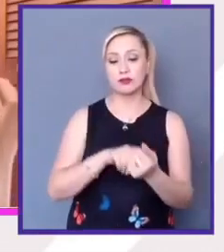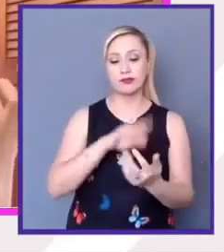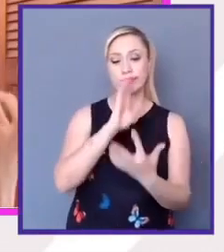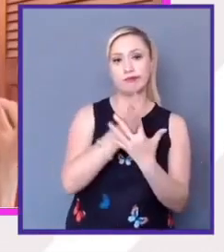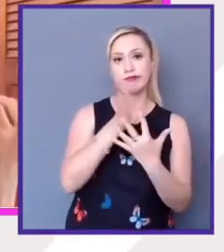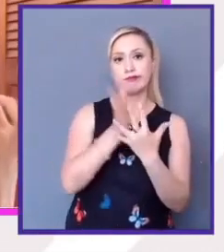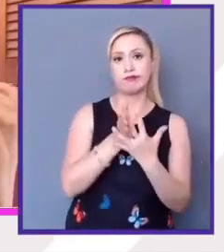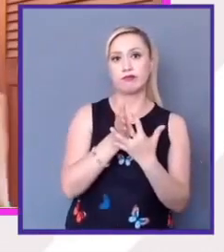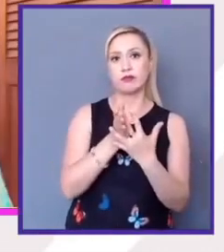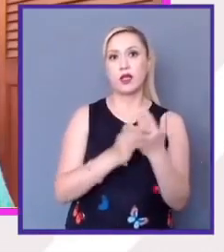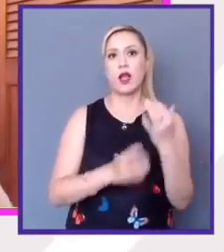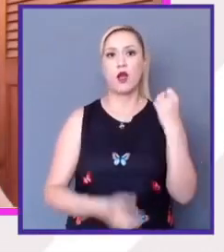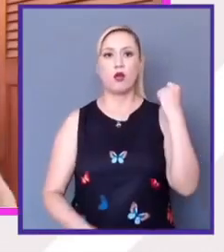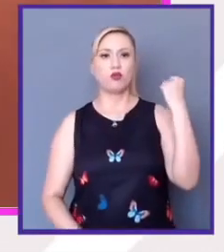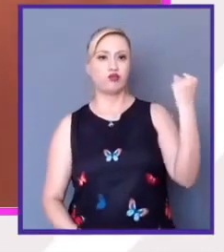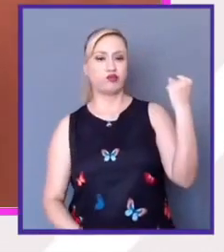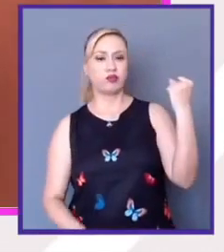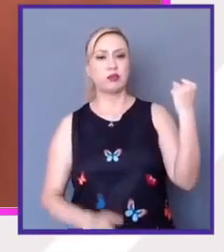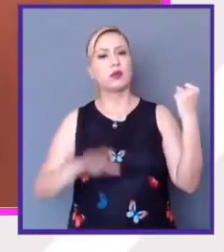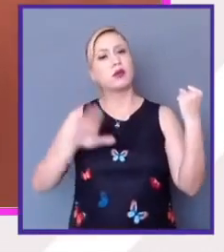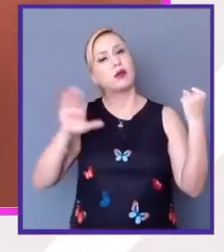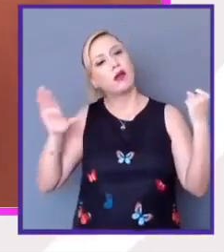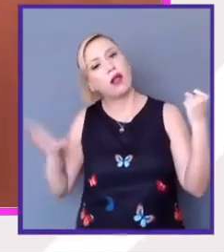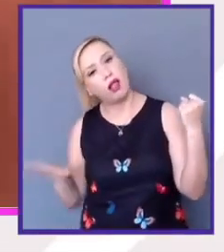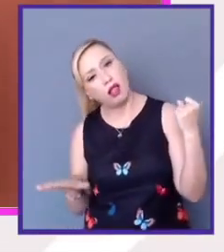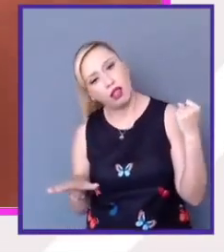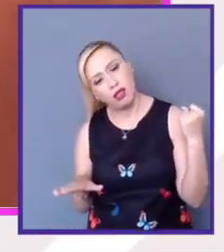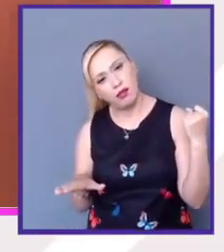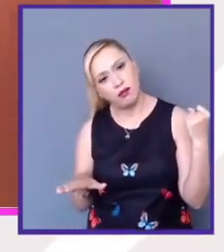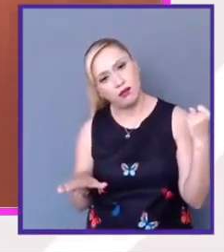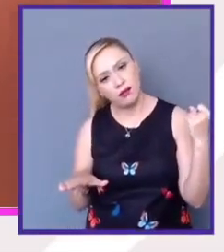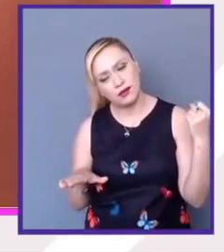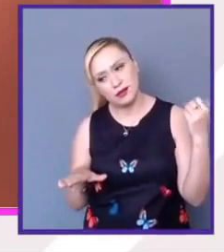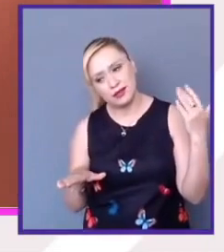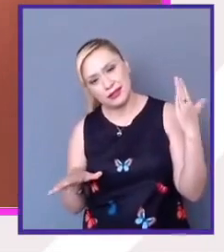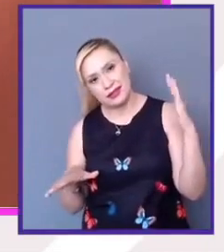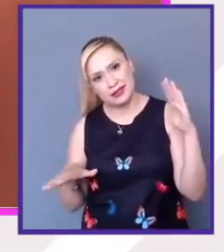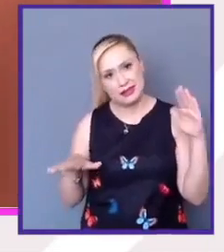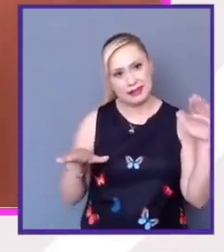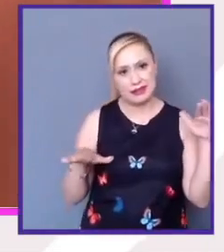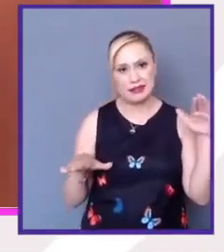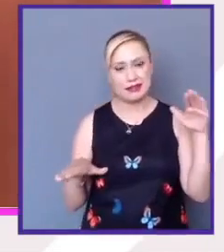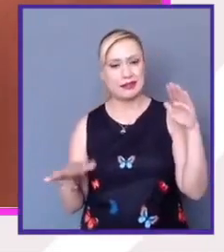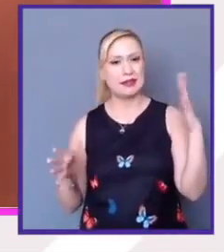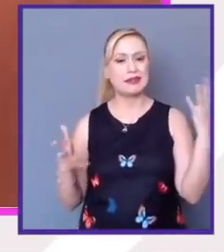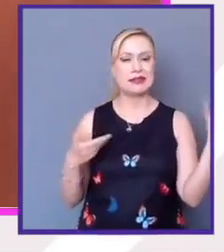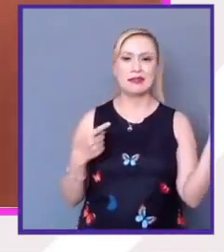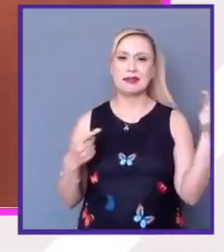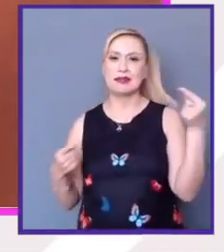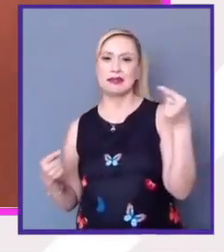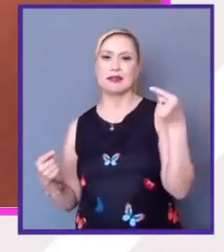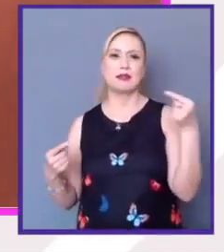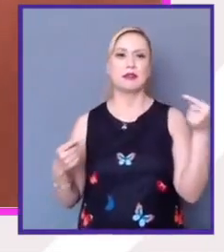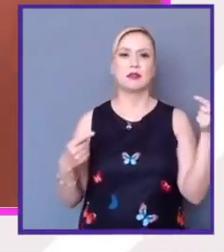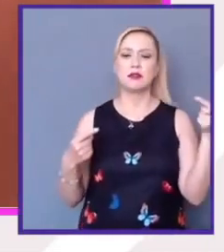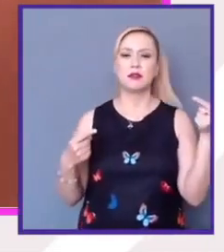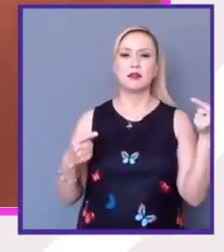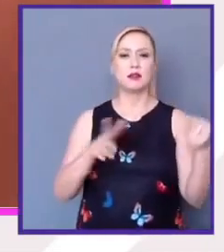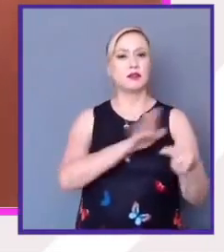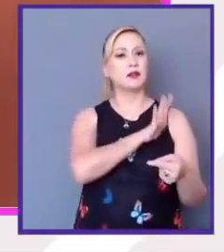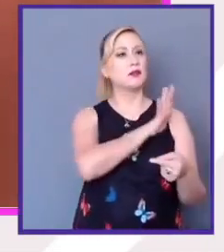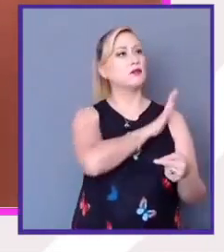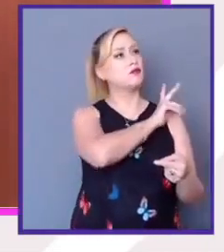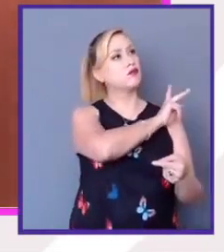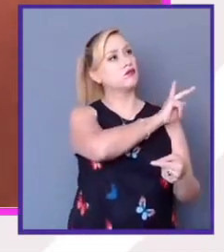grupos dominados. Y eso puede generar también mucha resistencia, ¿no? Entonces, cuando yo digo trabajar con la blanquitud, significa